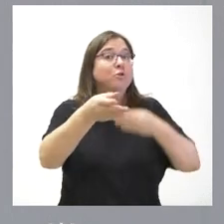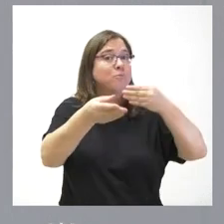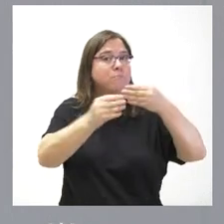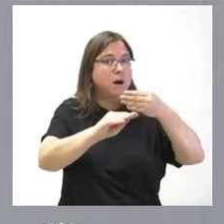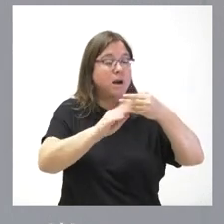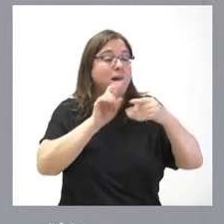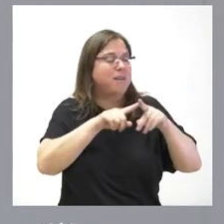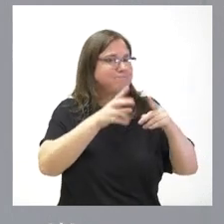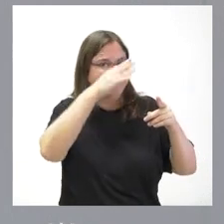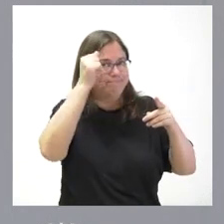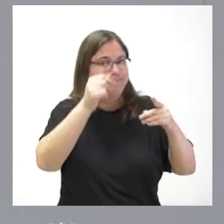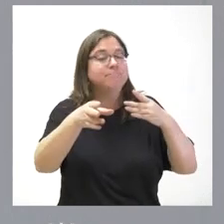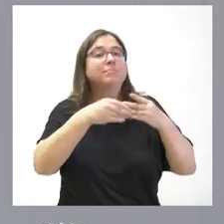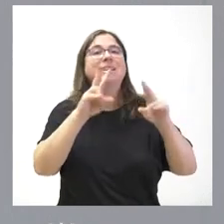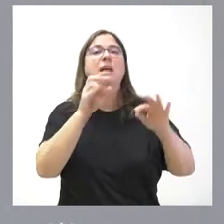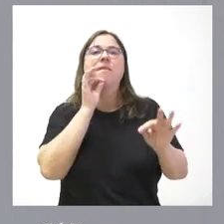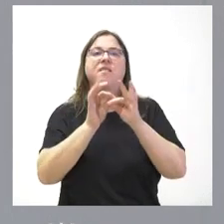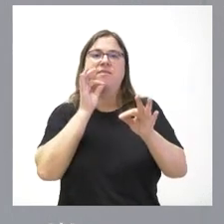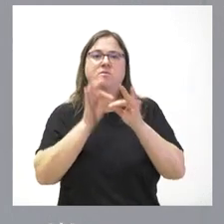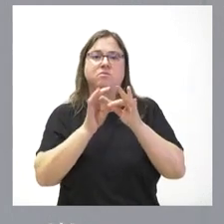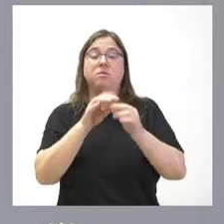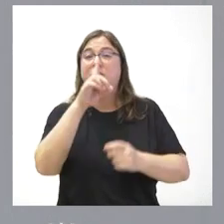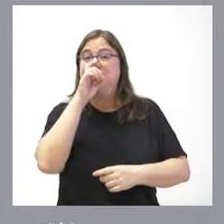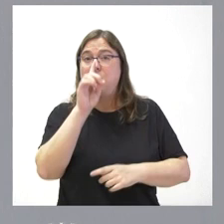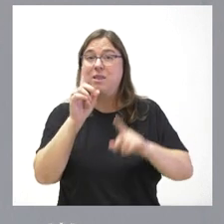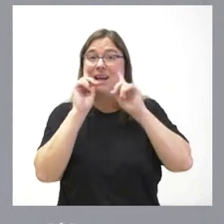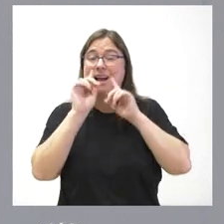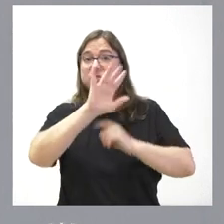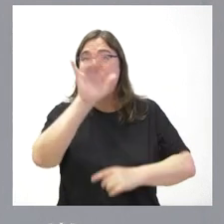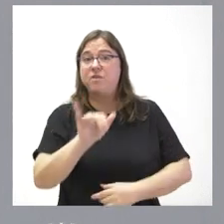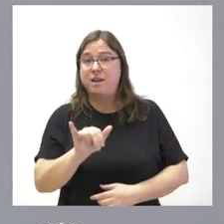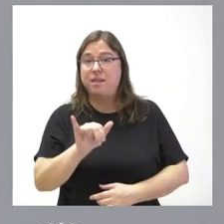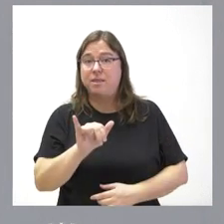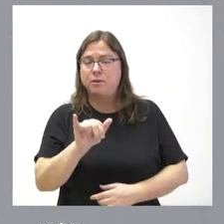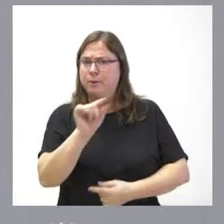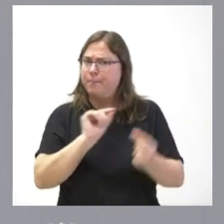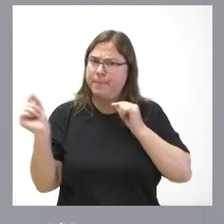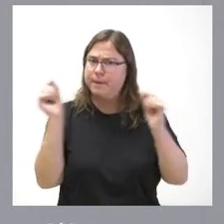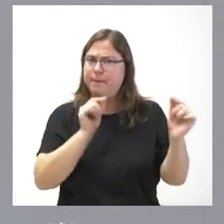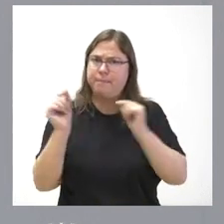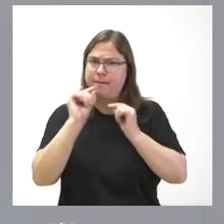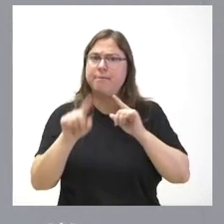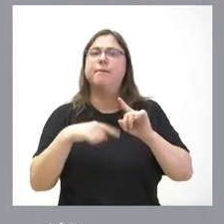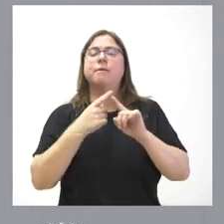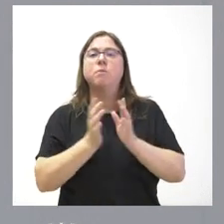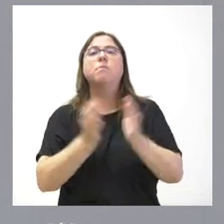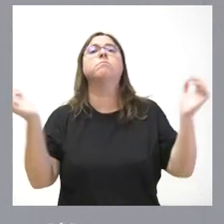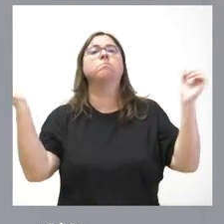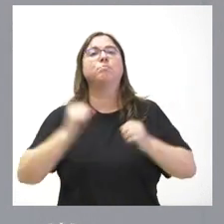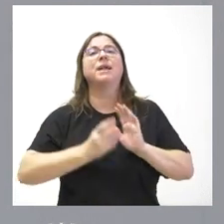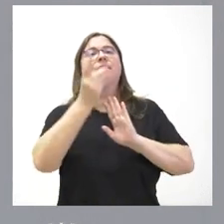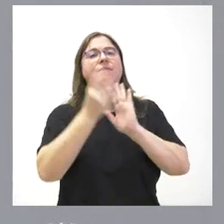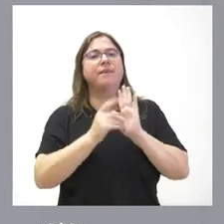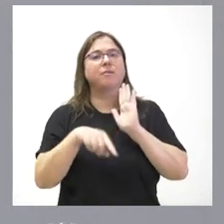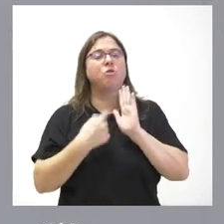contemplado inicialmente que era el tema de los viñedos que usted recordará que en el caso del vierzo generó cierto debate y también dio lugar a la aprobación de un nuevo decreto ley por